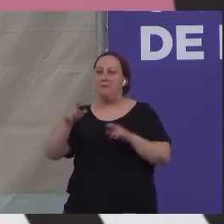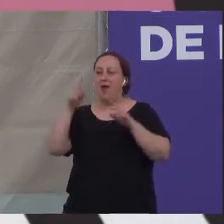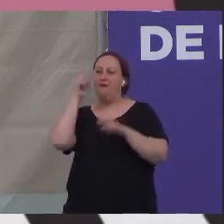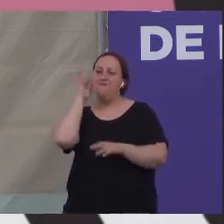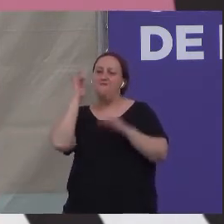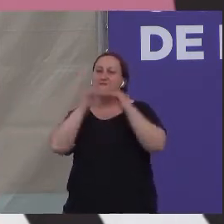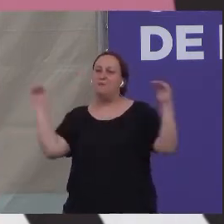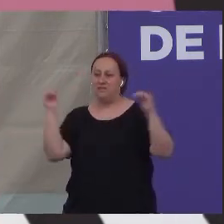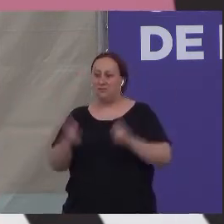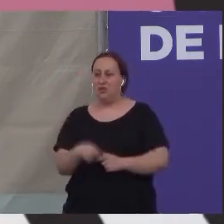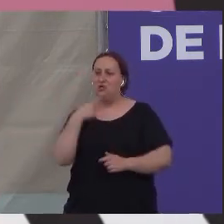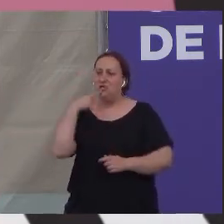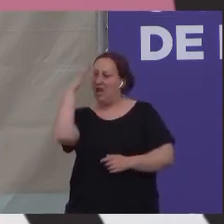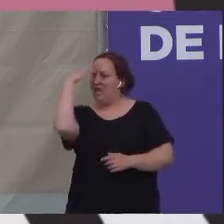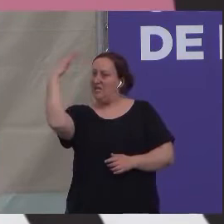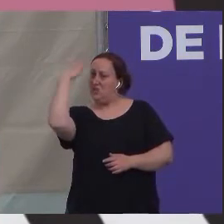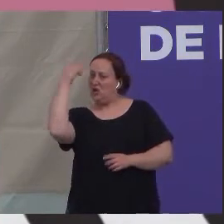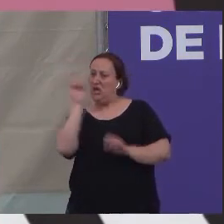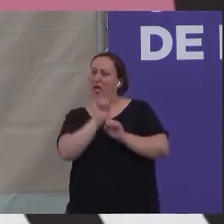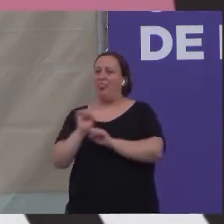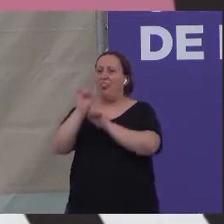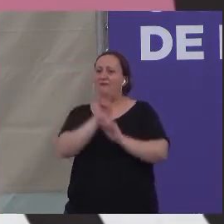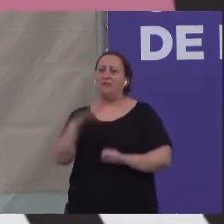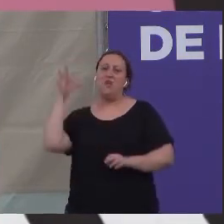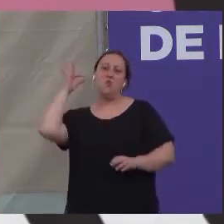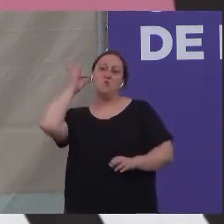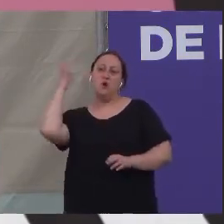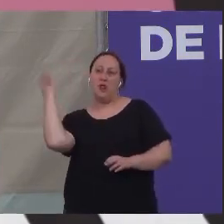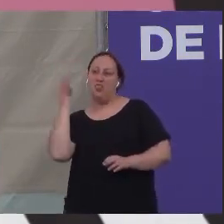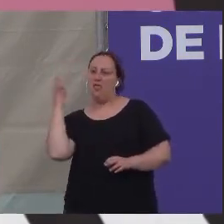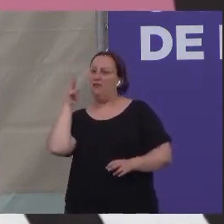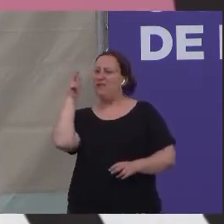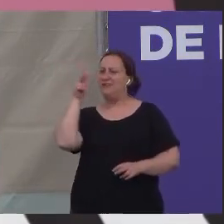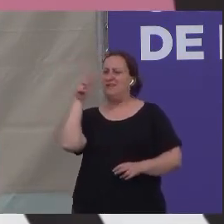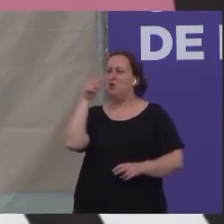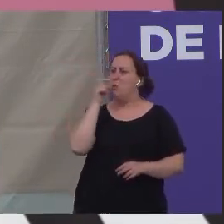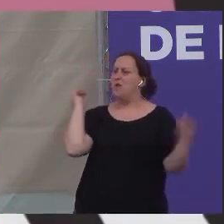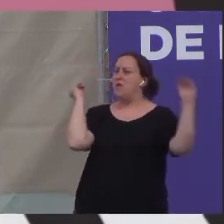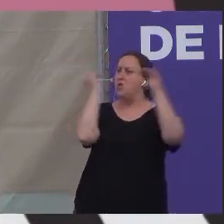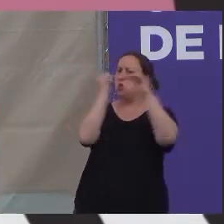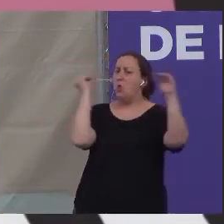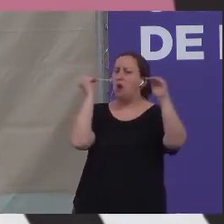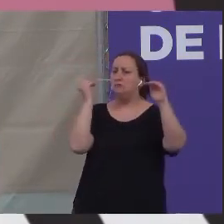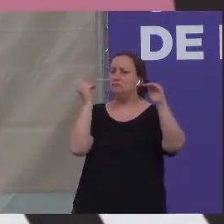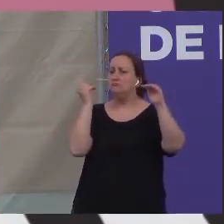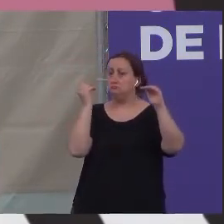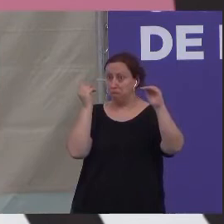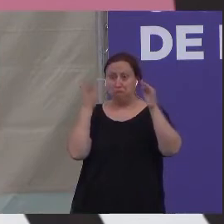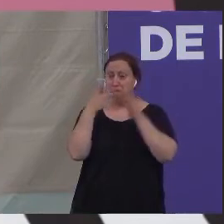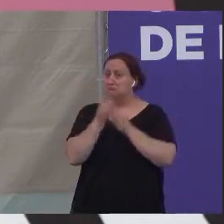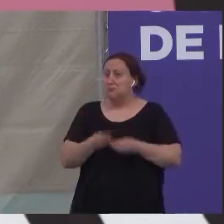la ideología que defiende que las mujeres deben tener los mismos derechos que los hombres. ¿Qué os parece? ¡Qué